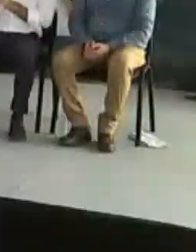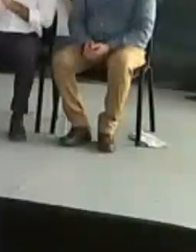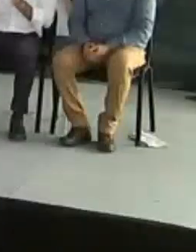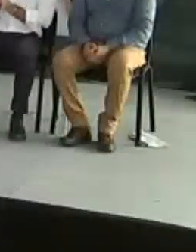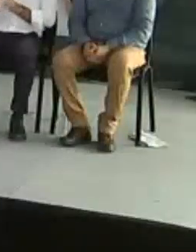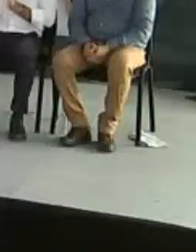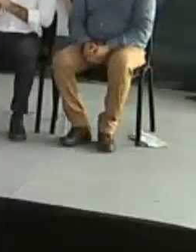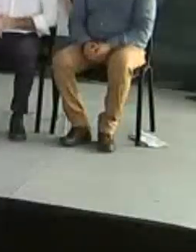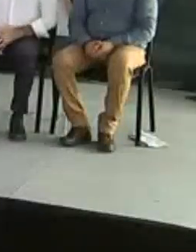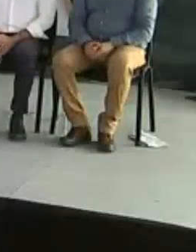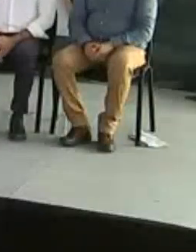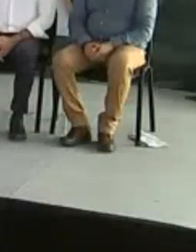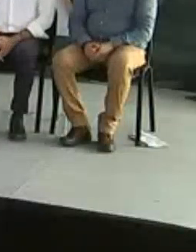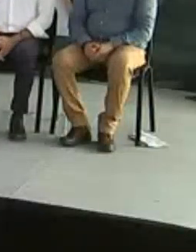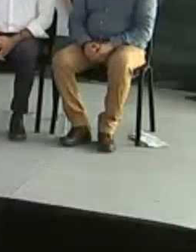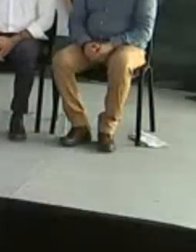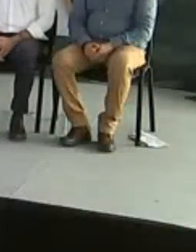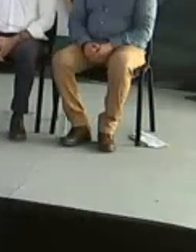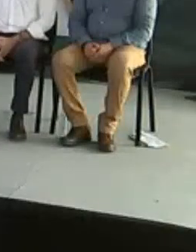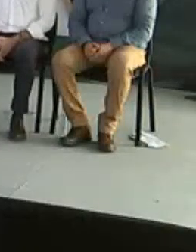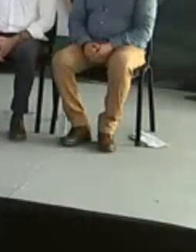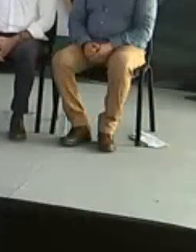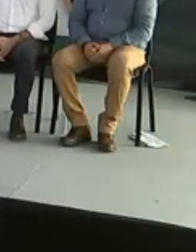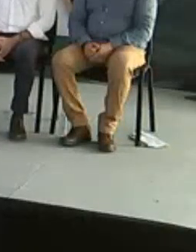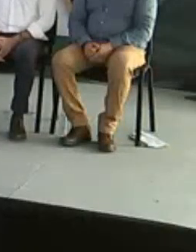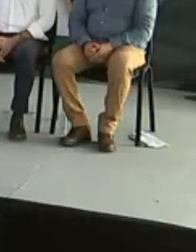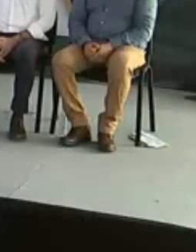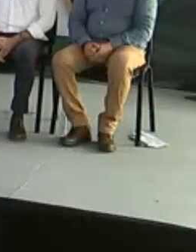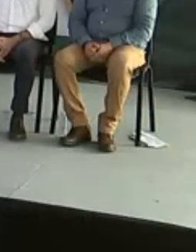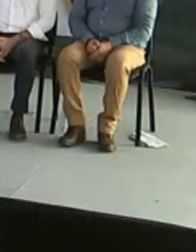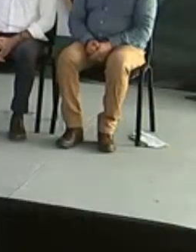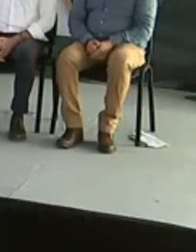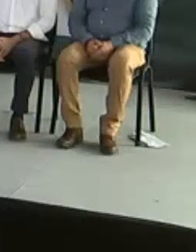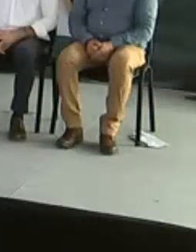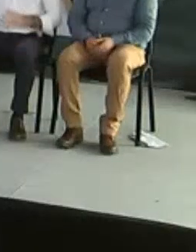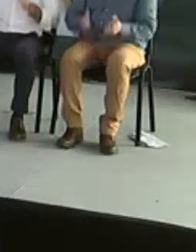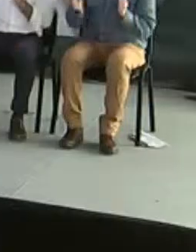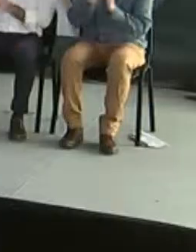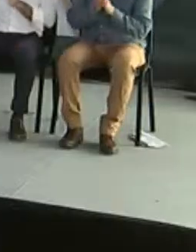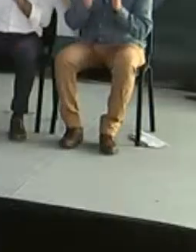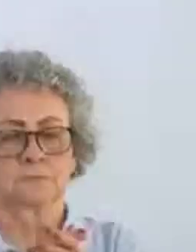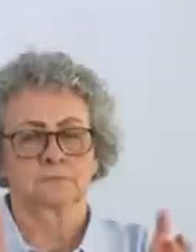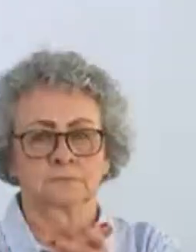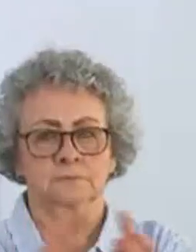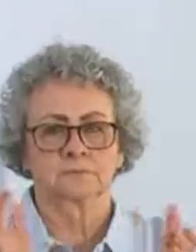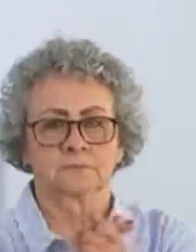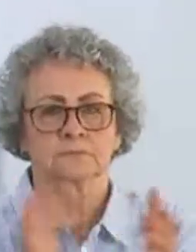El director general del Instituto Mexicano del Seguro Social, Zoé Robledo.